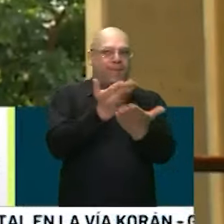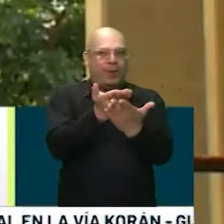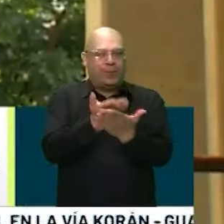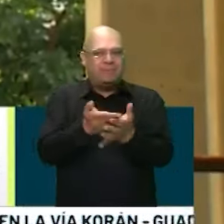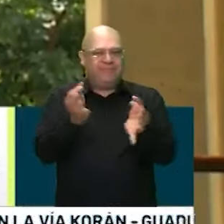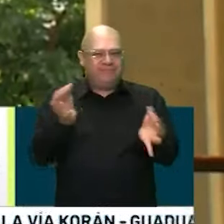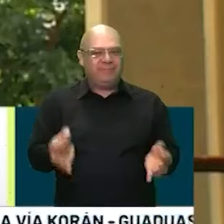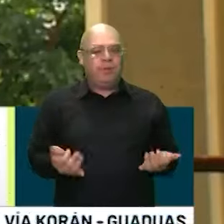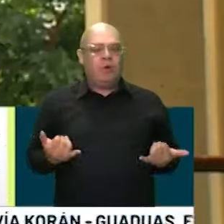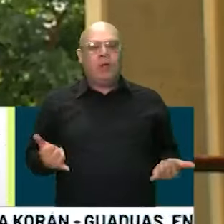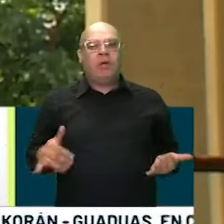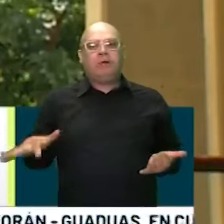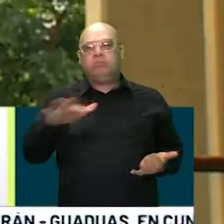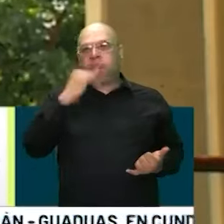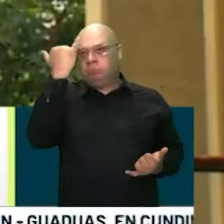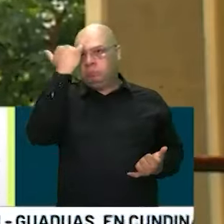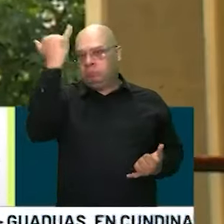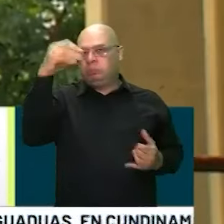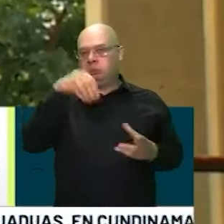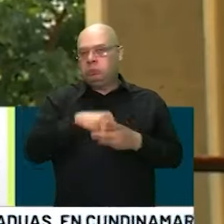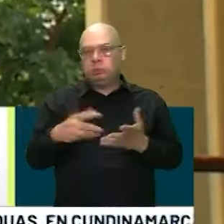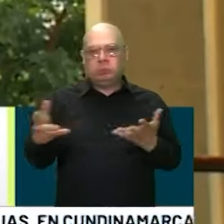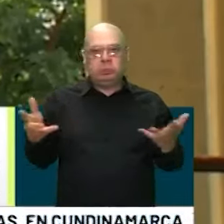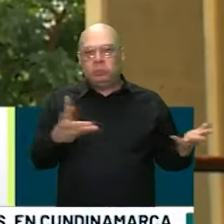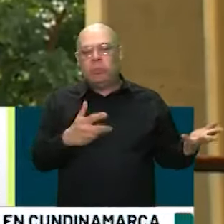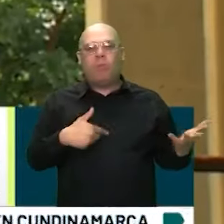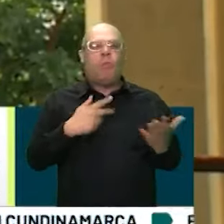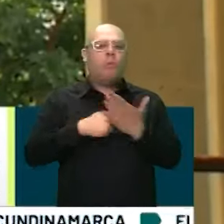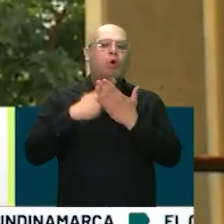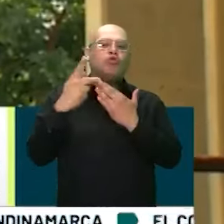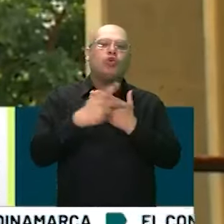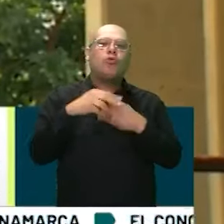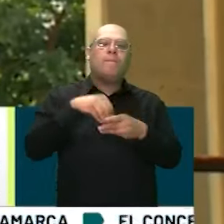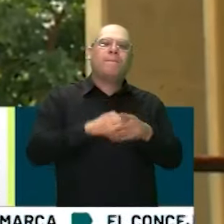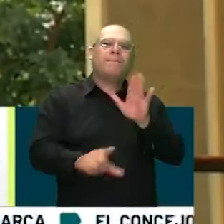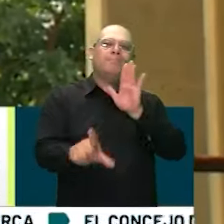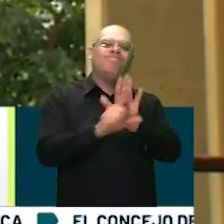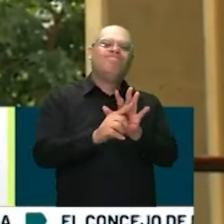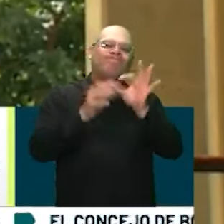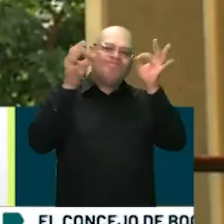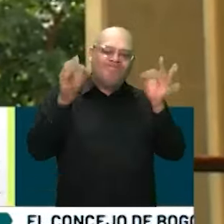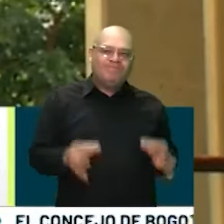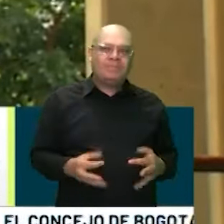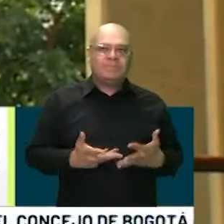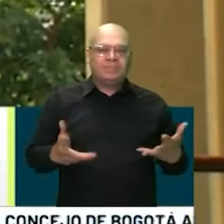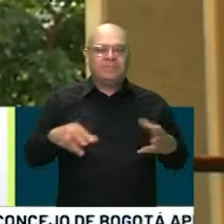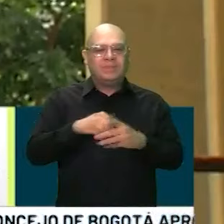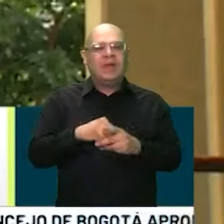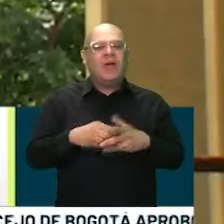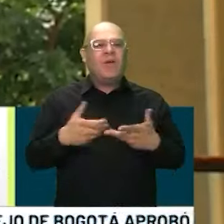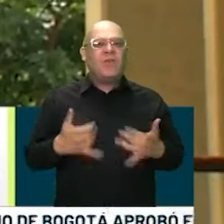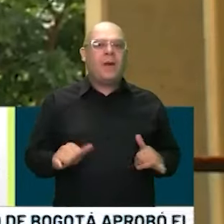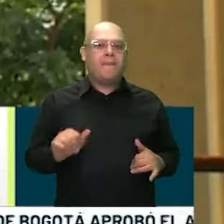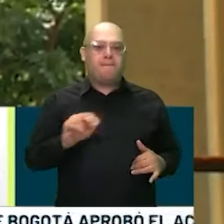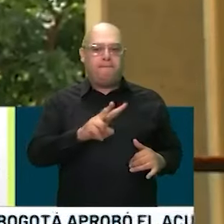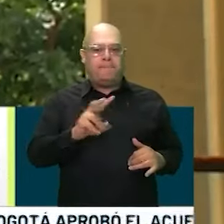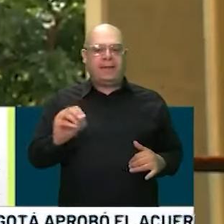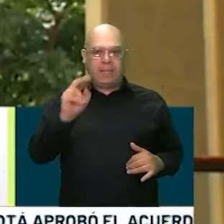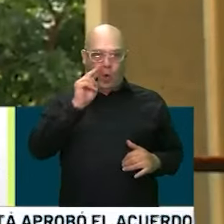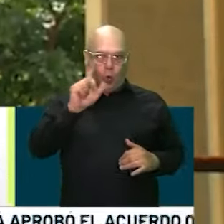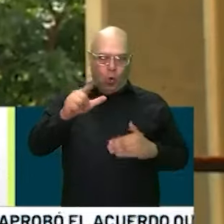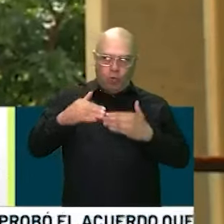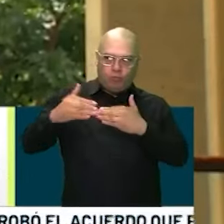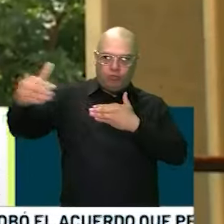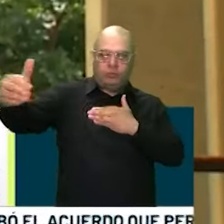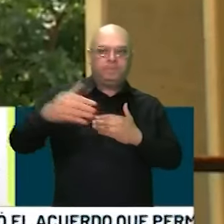ahora la iniciativa se está contemplando en un proyecto de ley que solamente sería presentado después del 20 de julio. El gremio